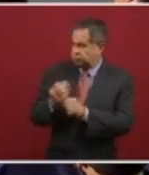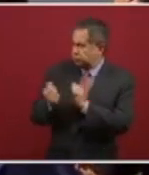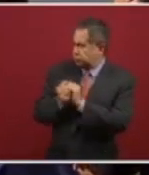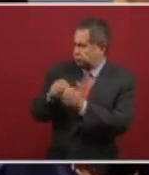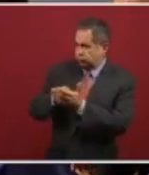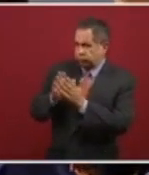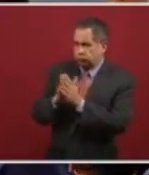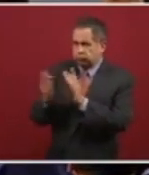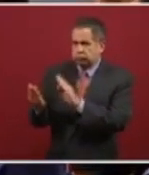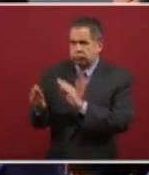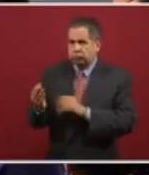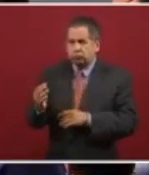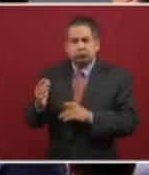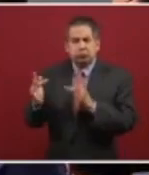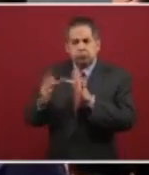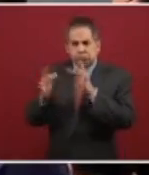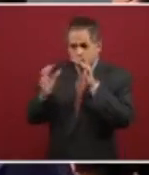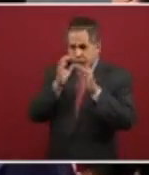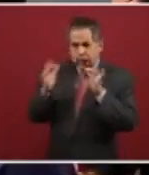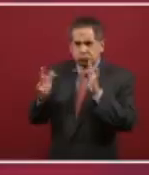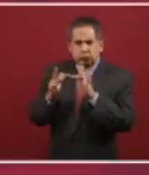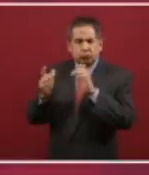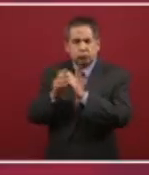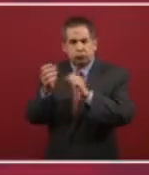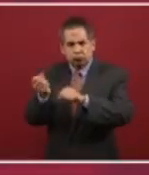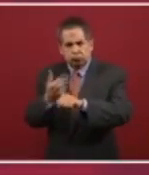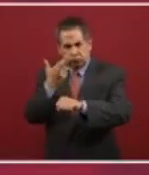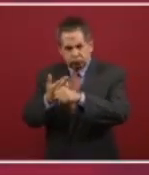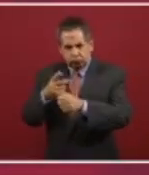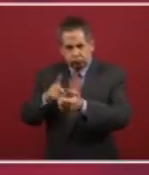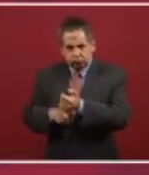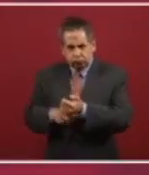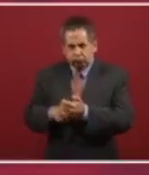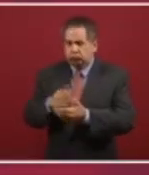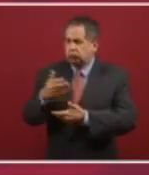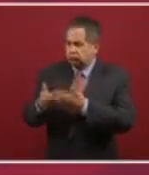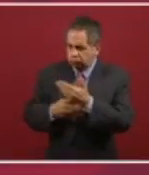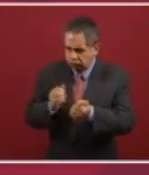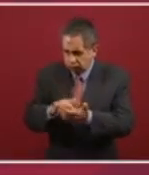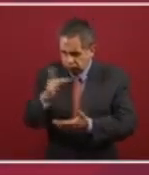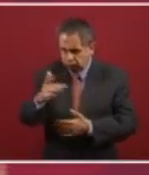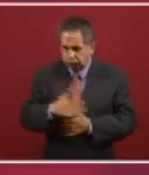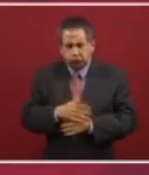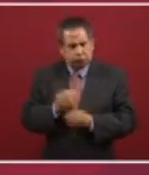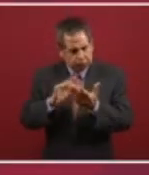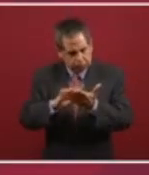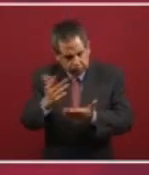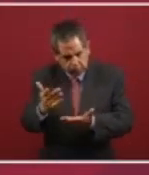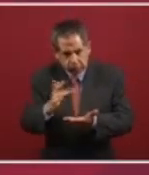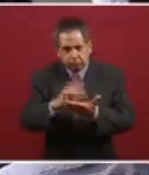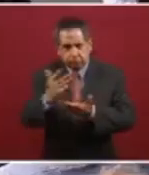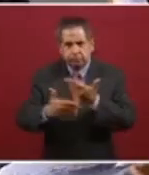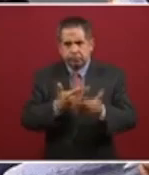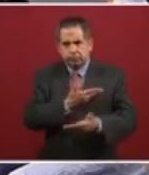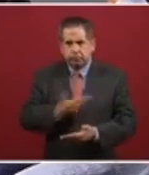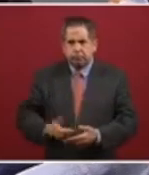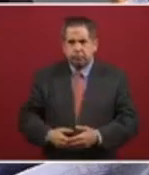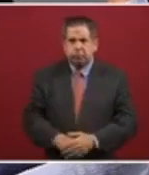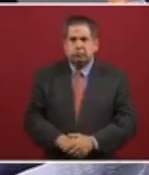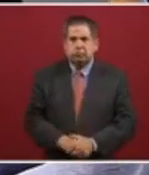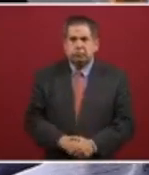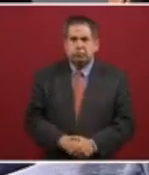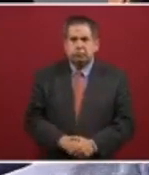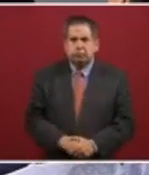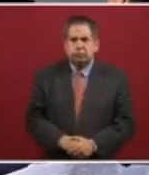Jesús, que les ponga en comunicación con el secretario de Medio Ambiente, Víctor Manuel Toledo. Gracias.